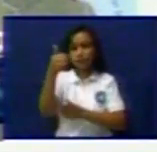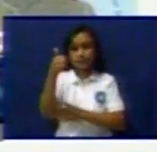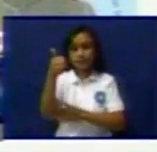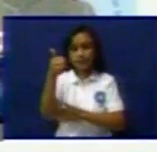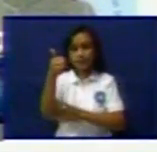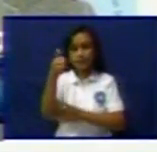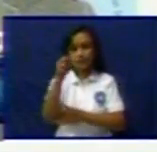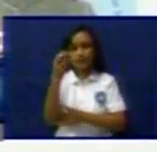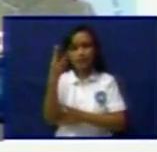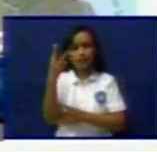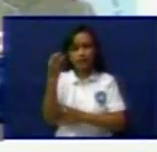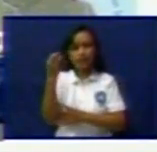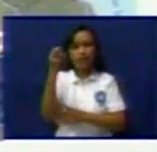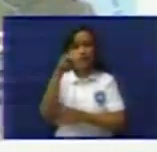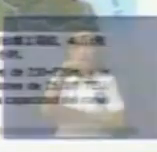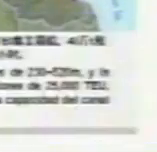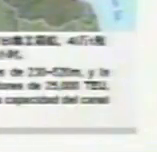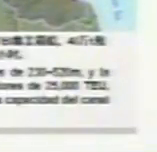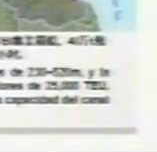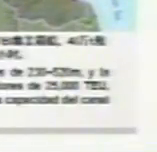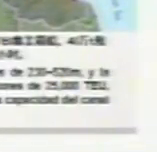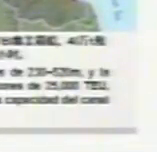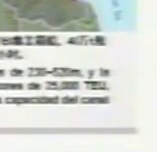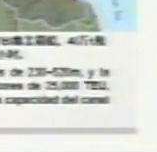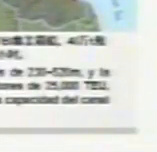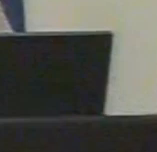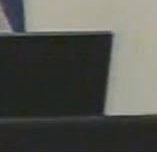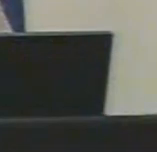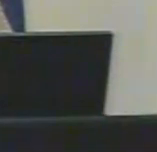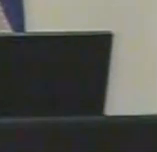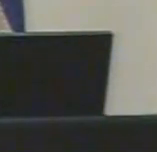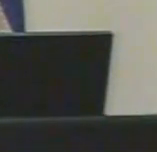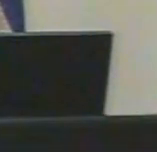27.6 a 30 metros.